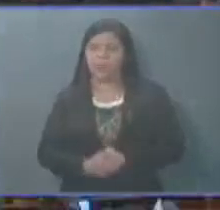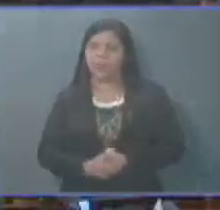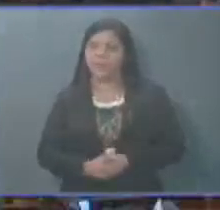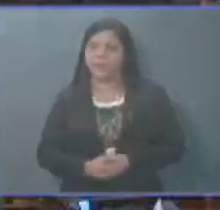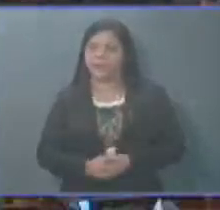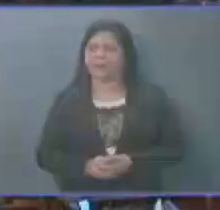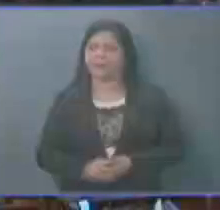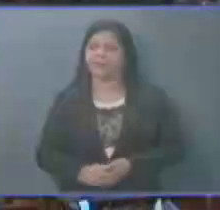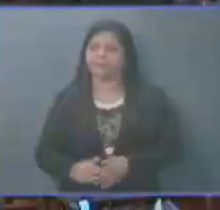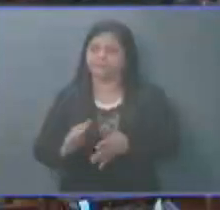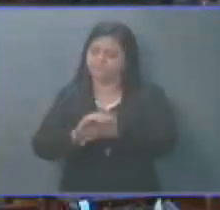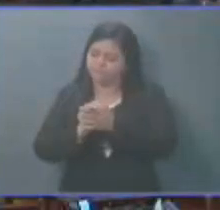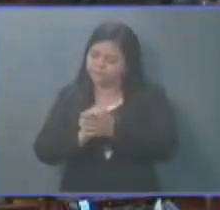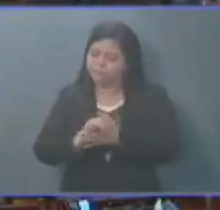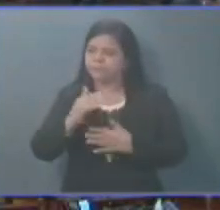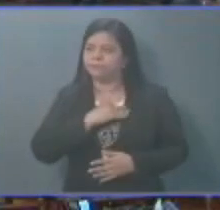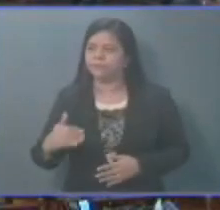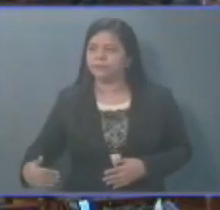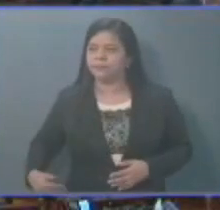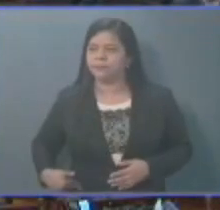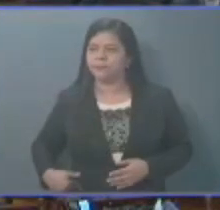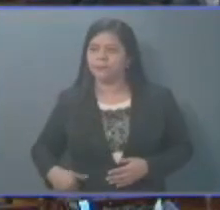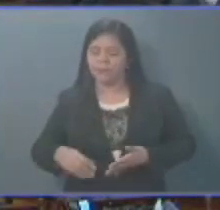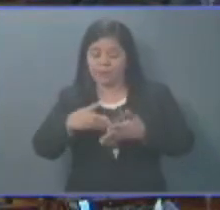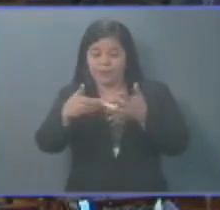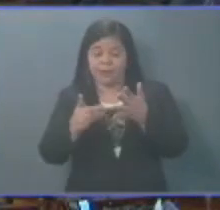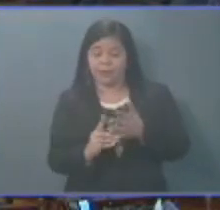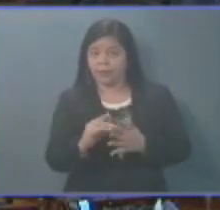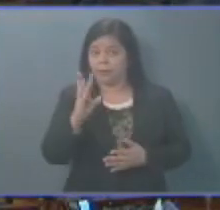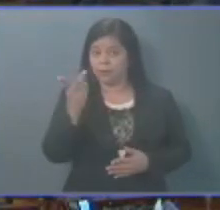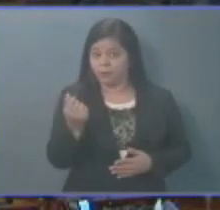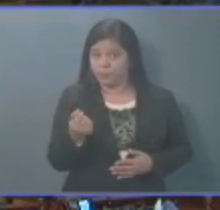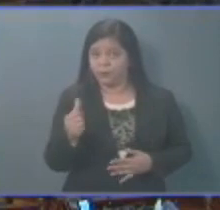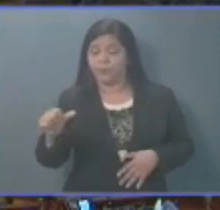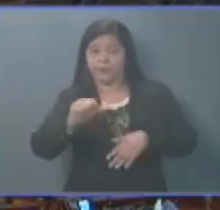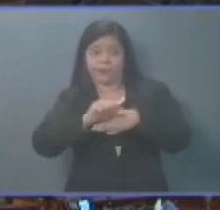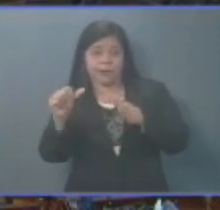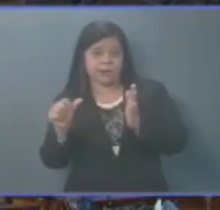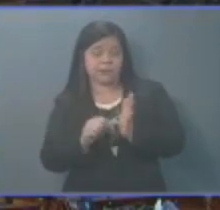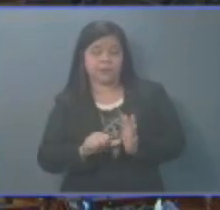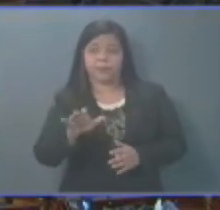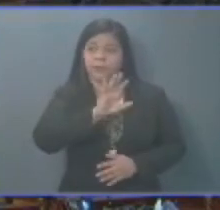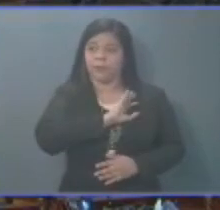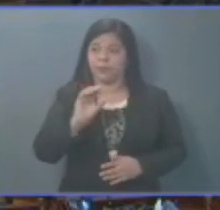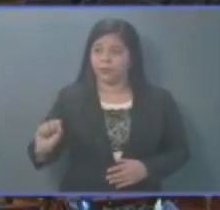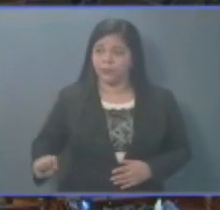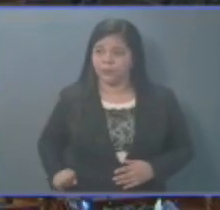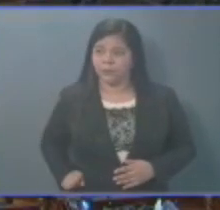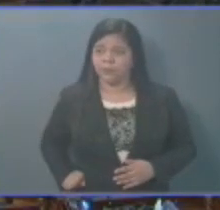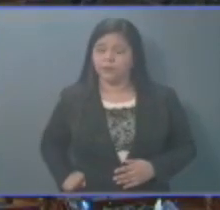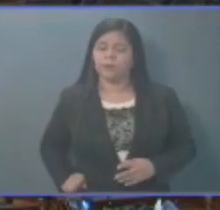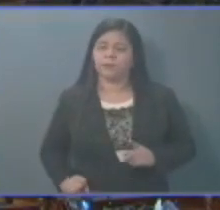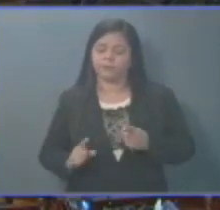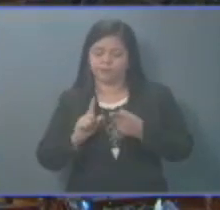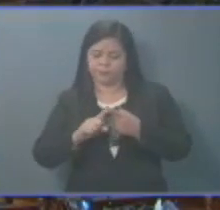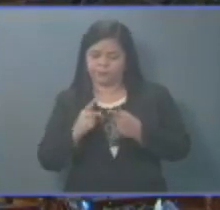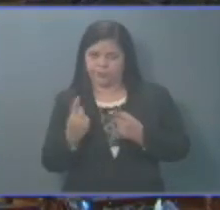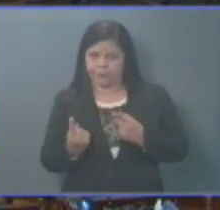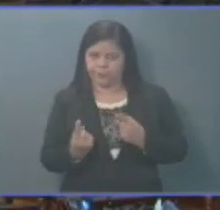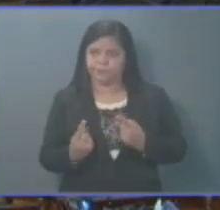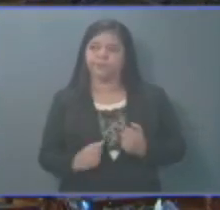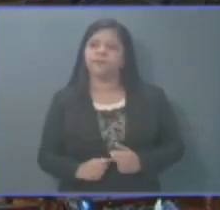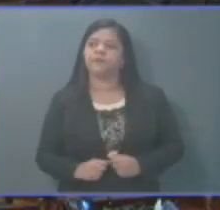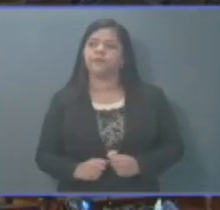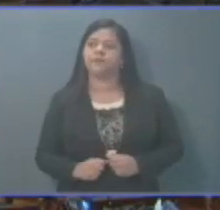Mucho gusto, presidente. Decreto número. La Asamblea Legislativa de la República de El Salvador, considerando,